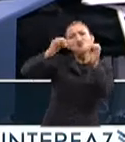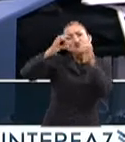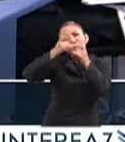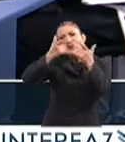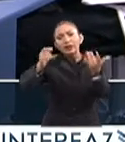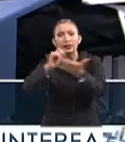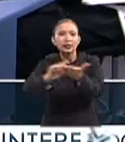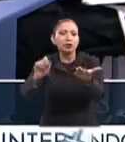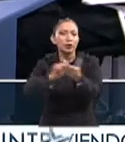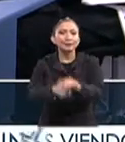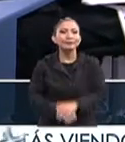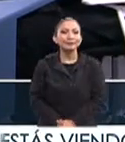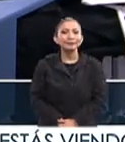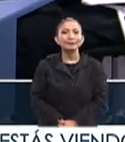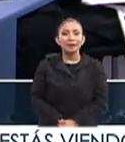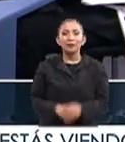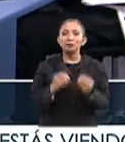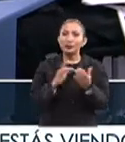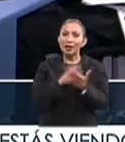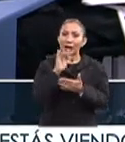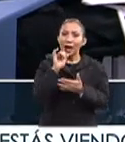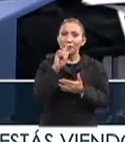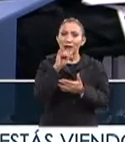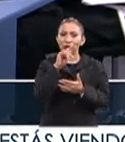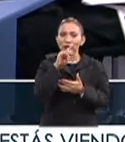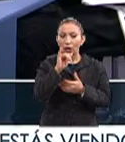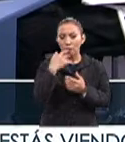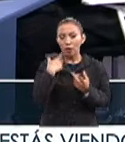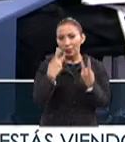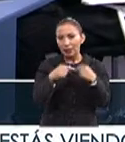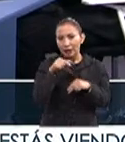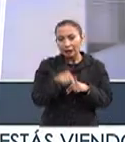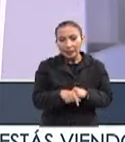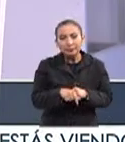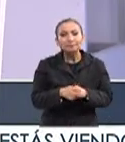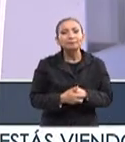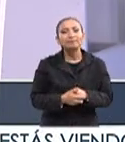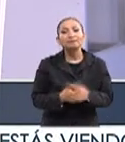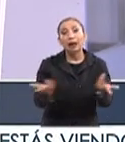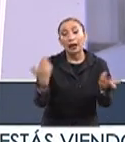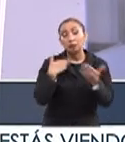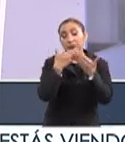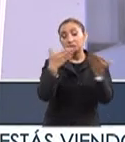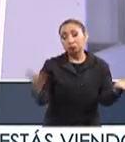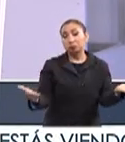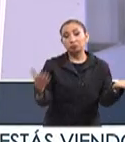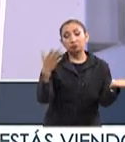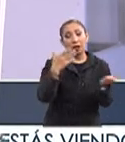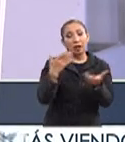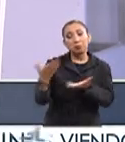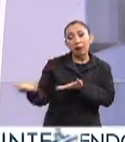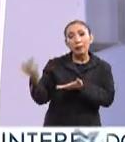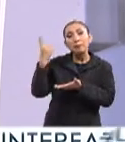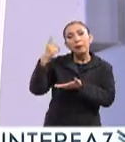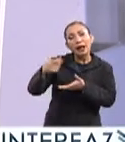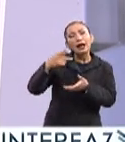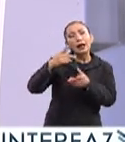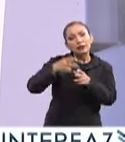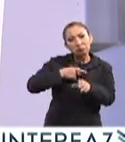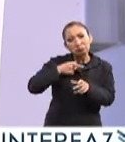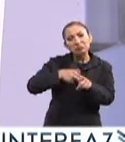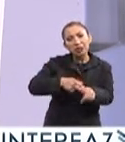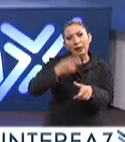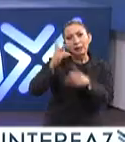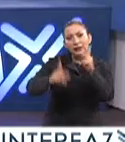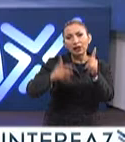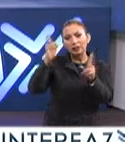orales y escritores. Perfecto. Perfecto. Muchísimas gracias, Armando Trejo, por haber estado con nosotros y pues las puertas están abiertas para seguir platicando sobre